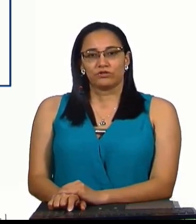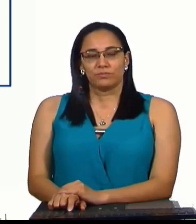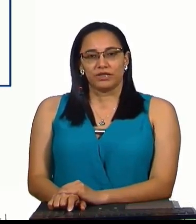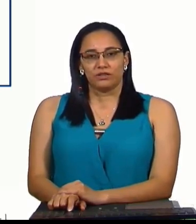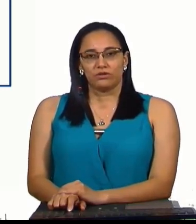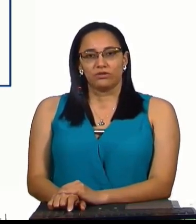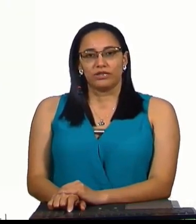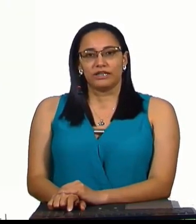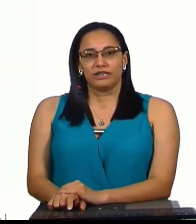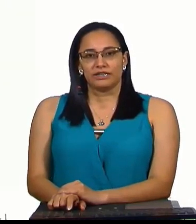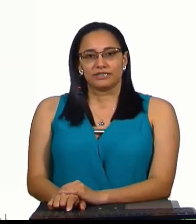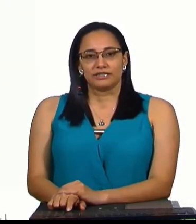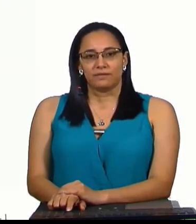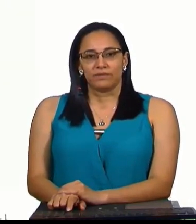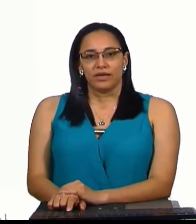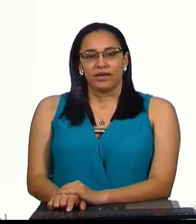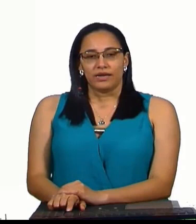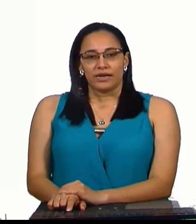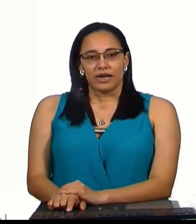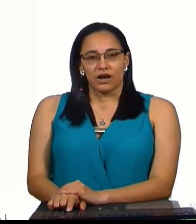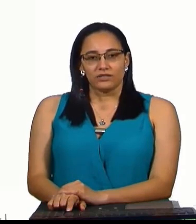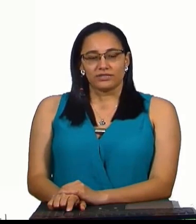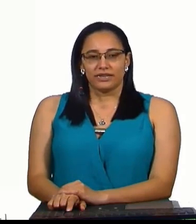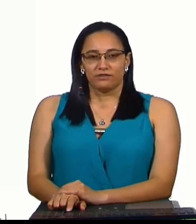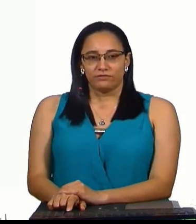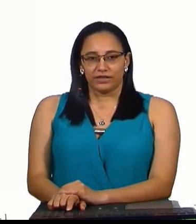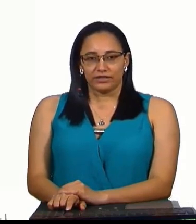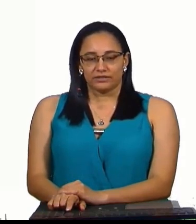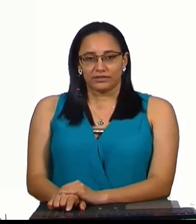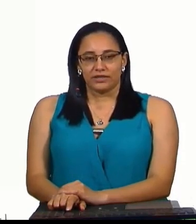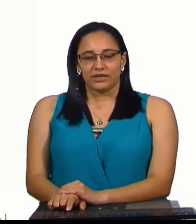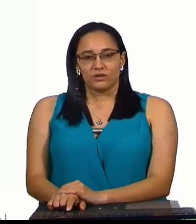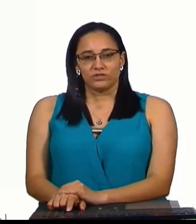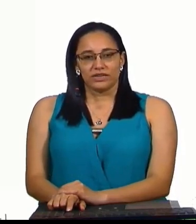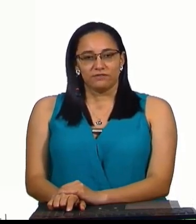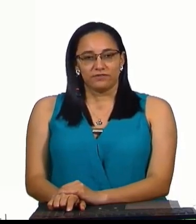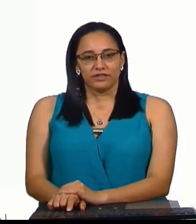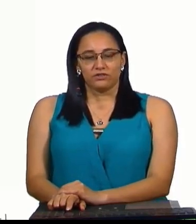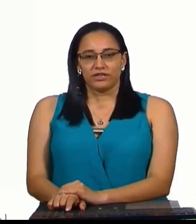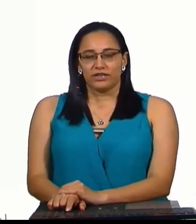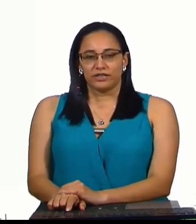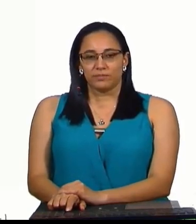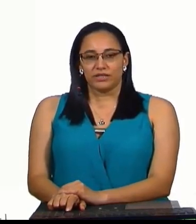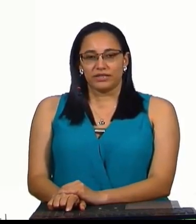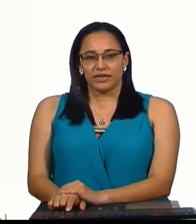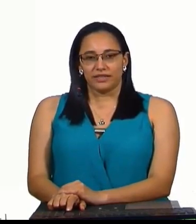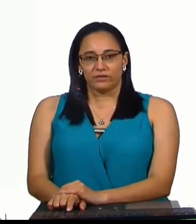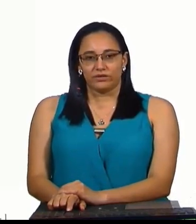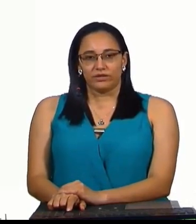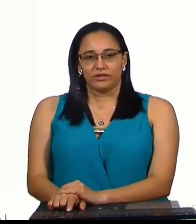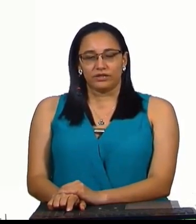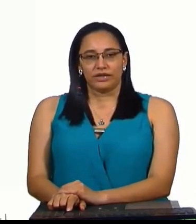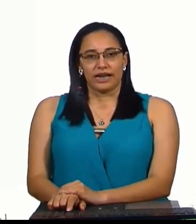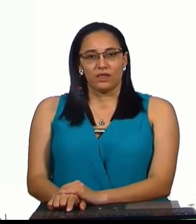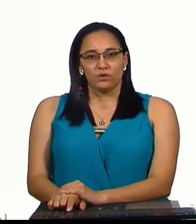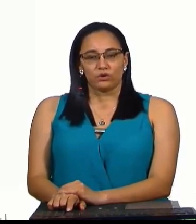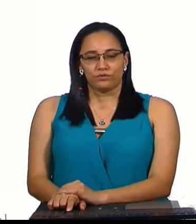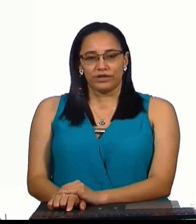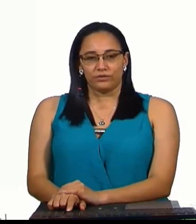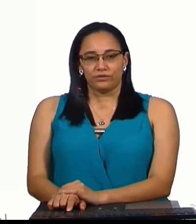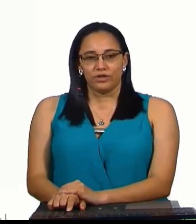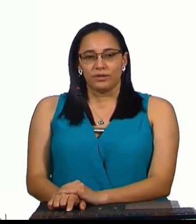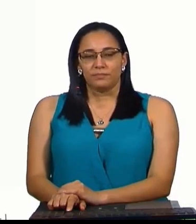campo de conocimiento, inglés. Cause and effect. Causa y efecto es el tema del día de hoy.